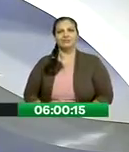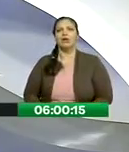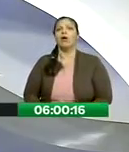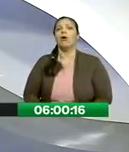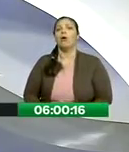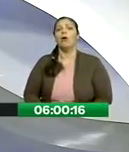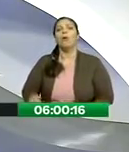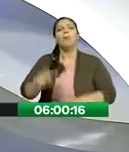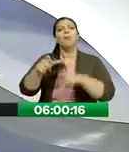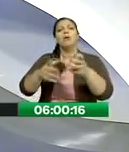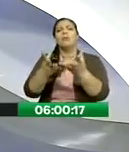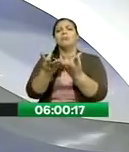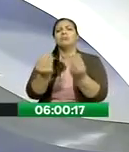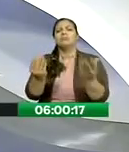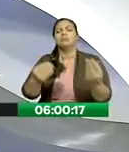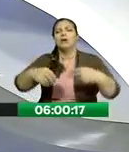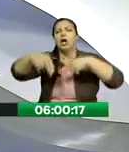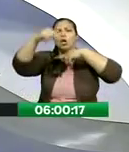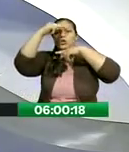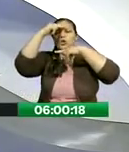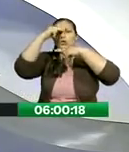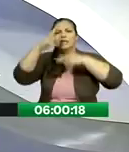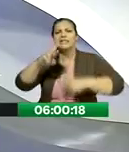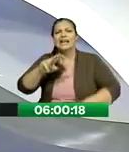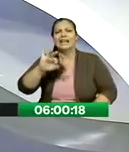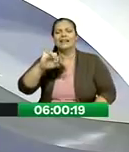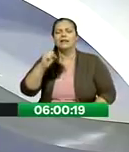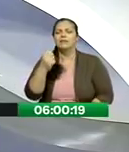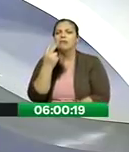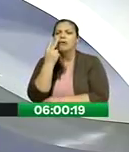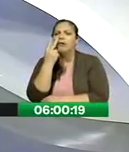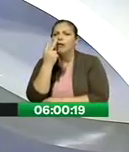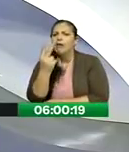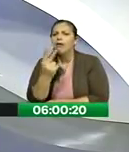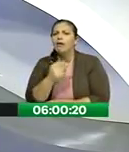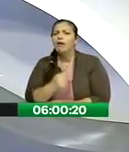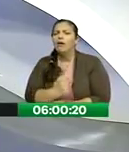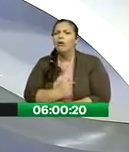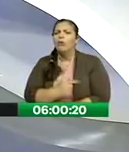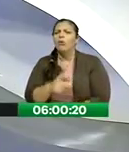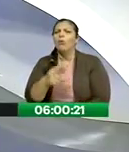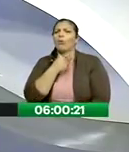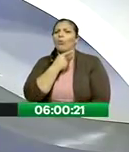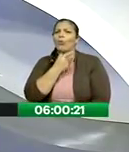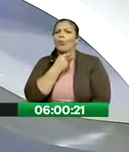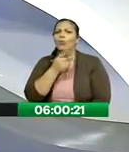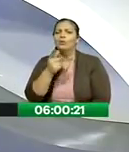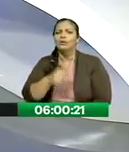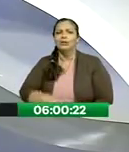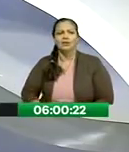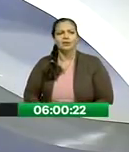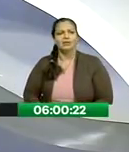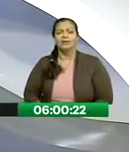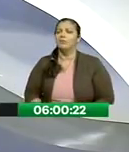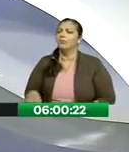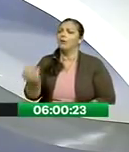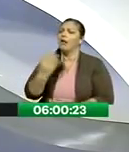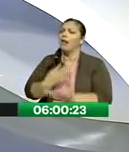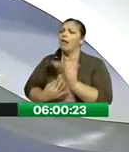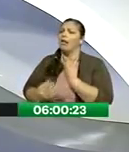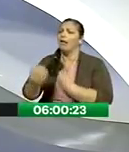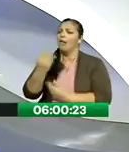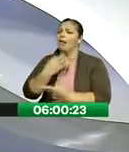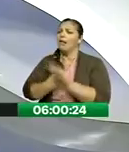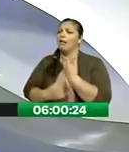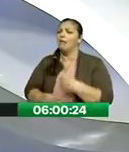y tan agradecido de mi parte para ustedes. Gracias. Me vas a llorar. No, es que Juan de Poco se me ha dormido otra vez, tío. Otra vez estás llorando con